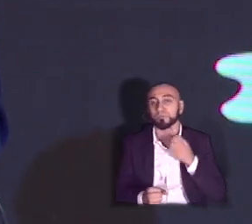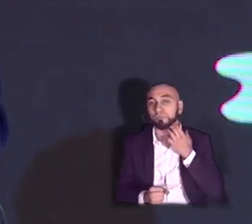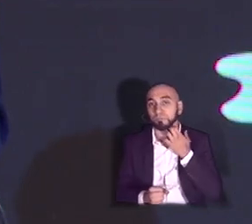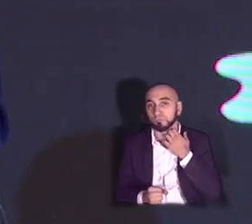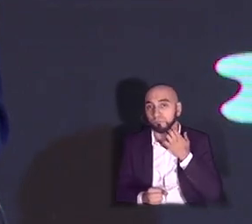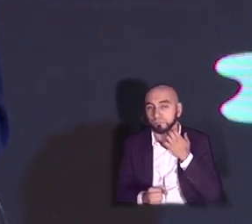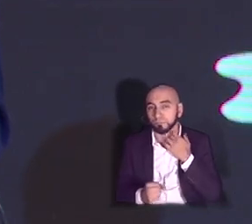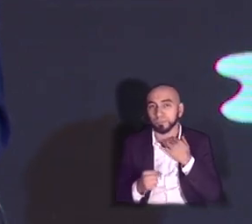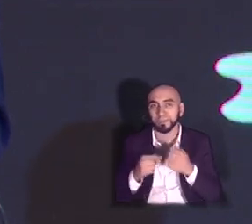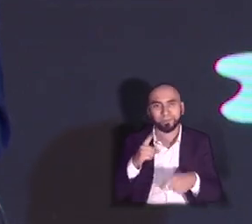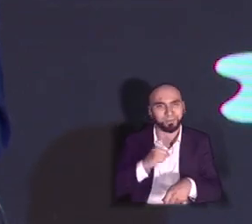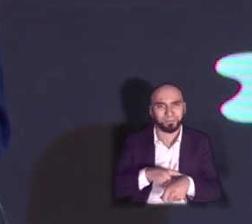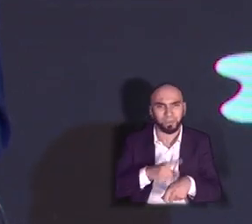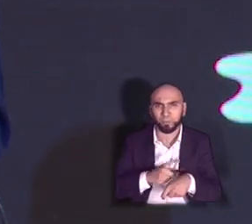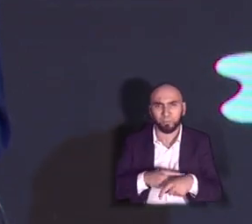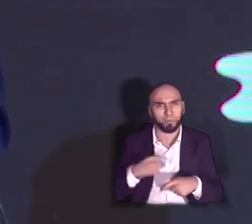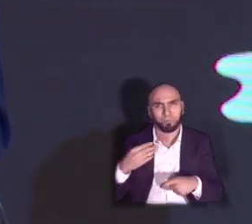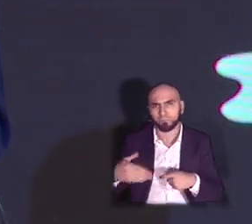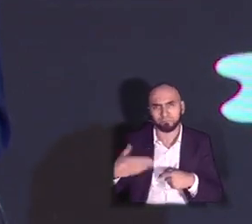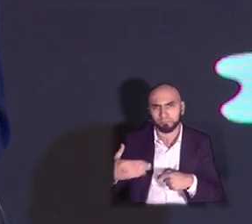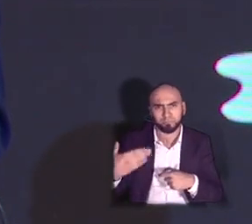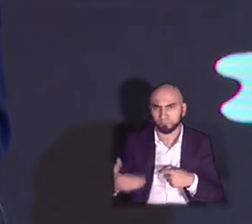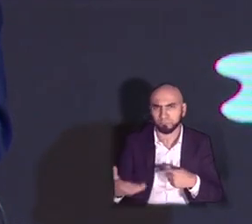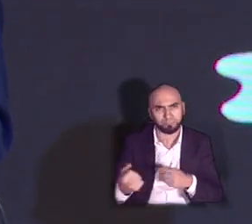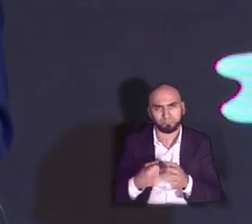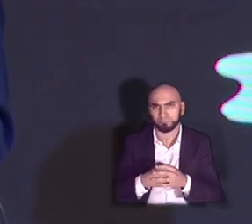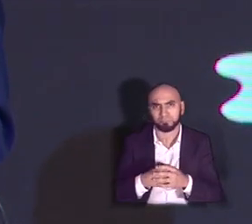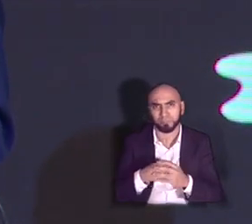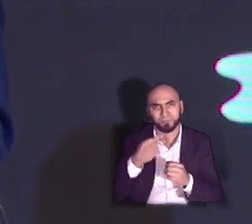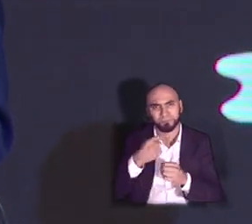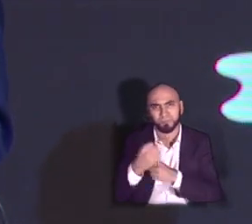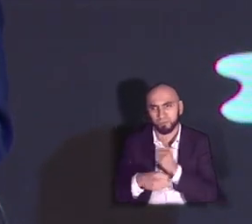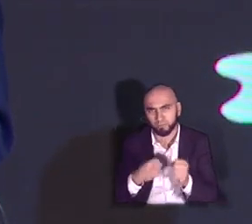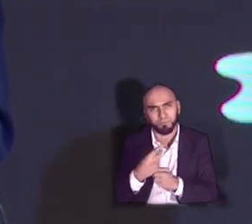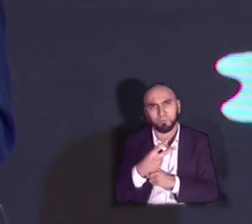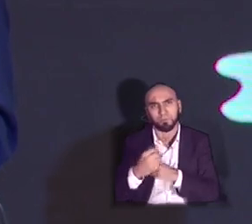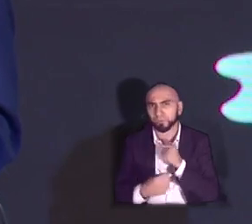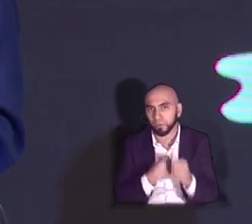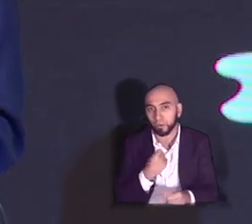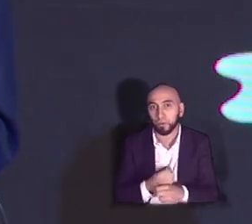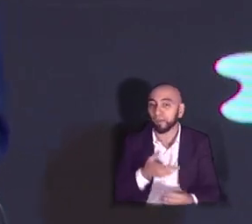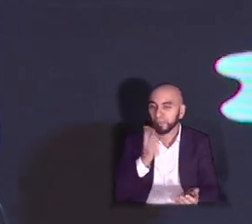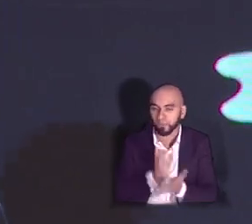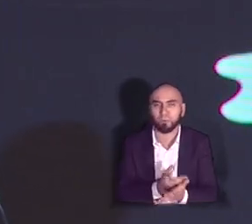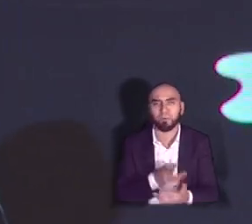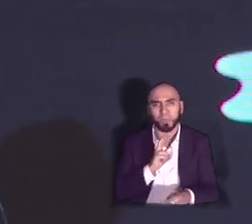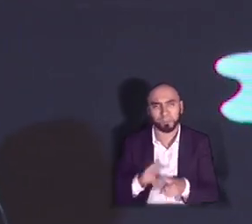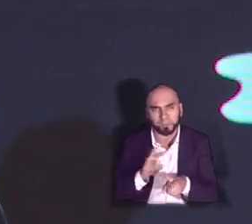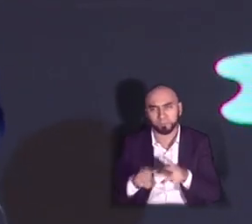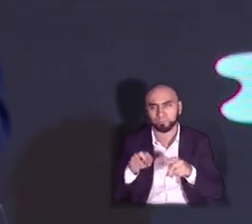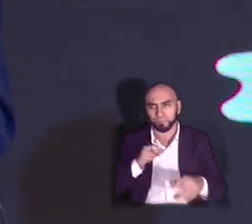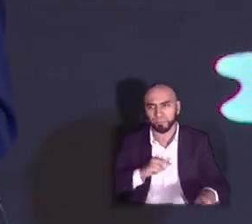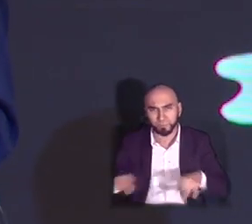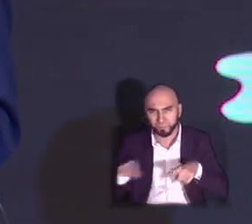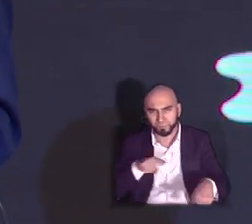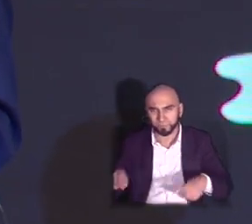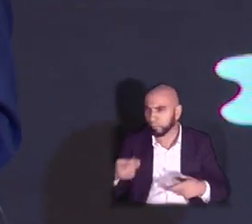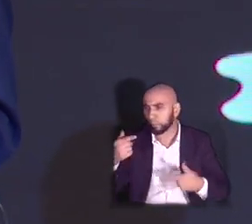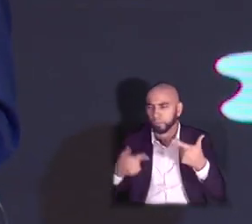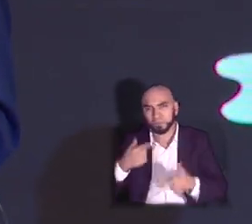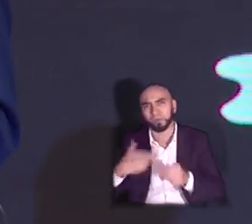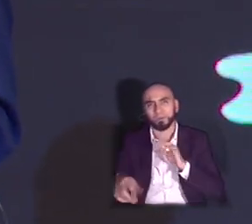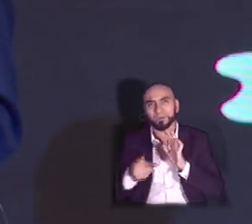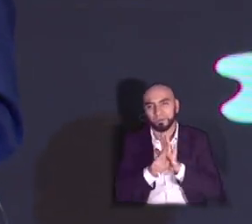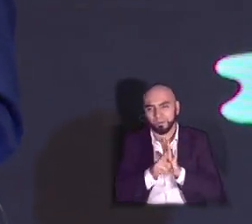escala de tiempo de siglos y quizás incluso décadas. Necesitamos la voluntad política para hacer el trabajo avanzado,